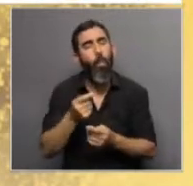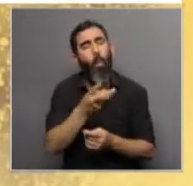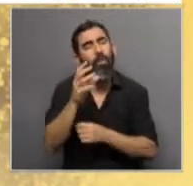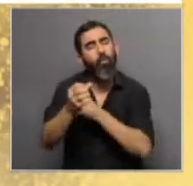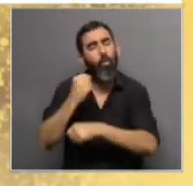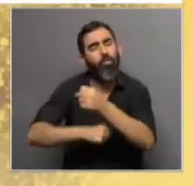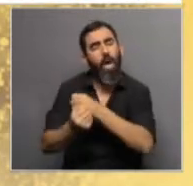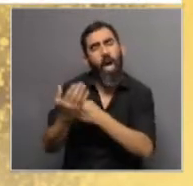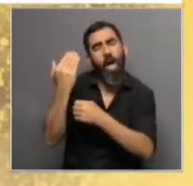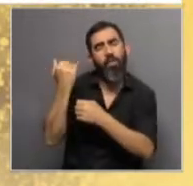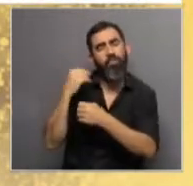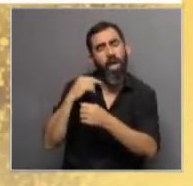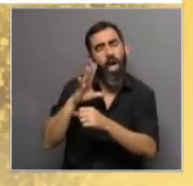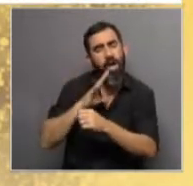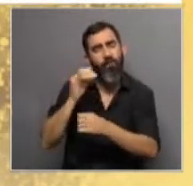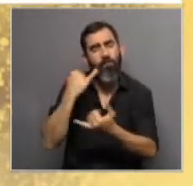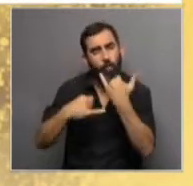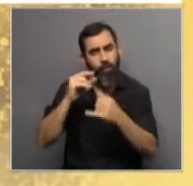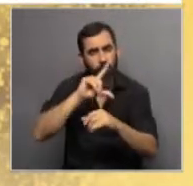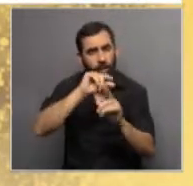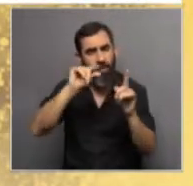hacia atrás el seguimiento estadístico?